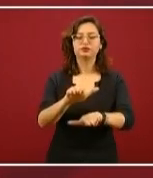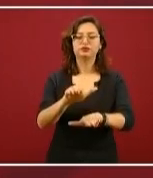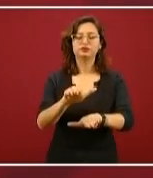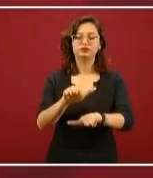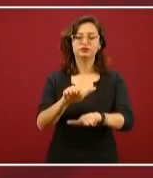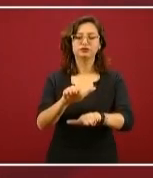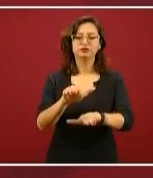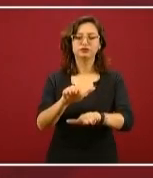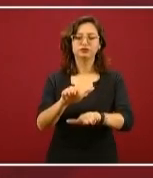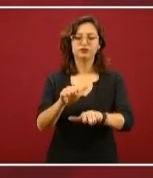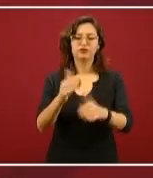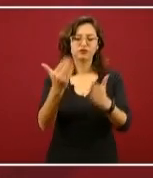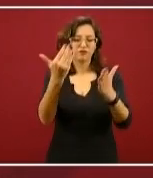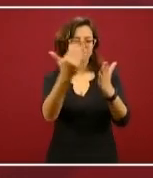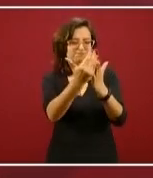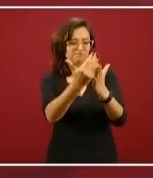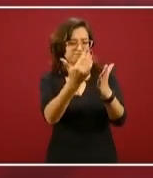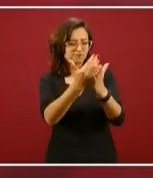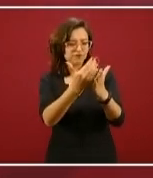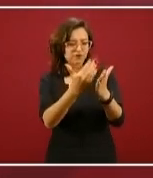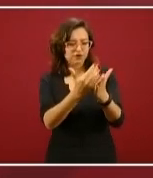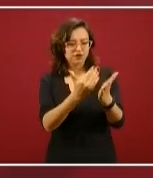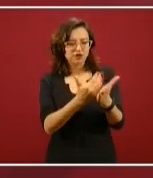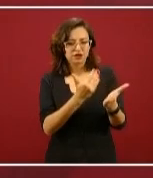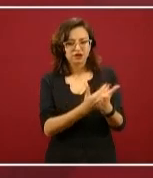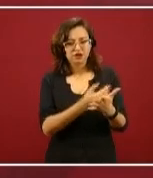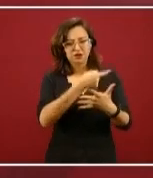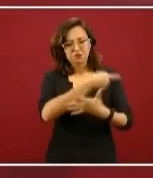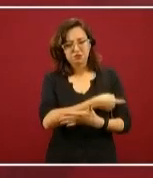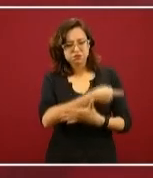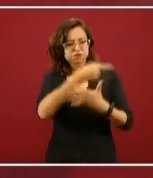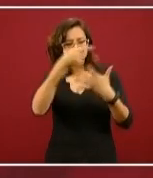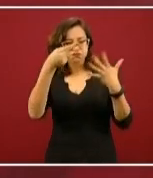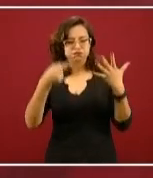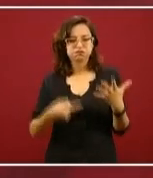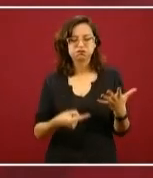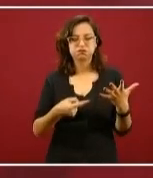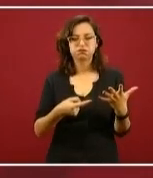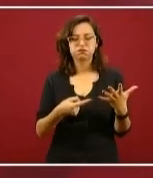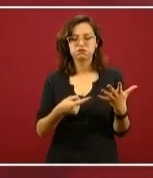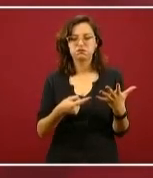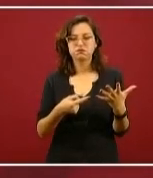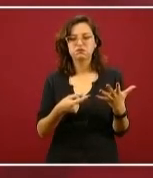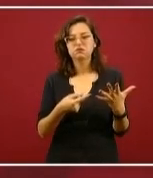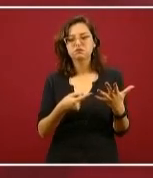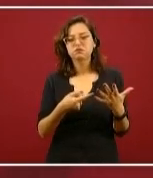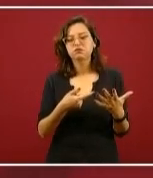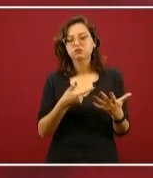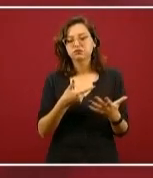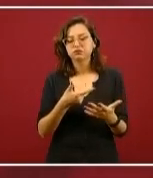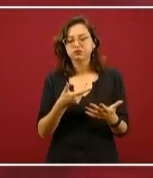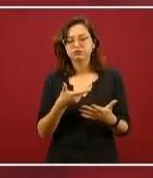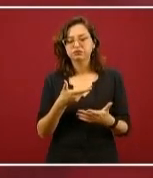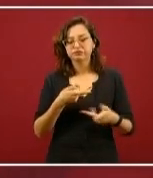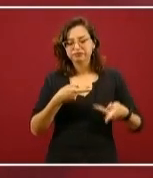las medidas que se están llevando a